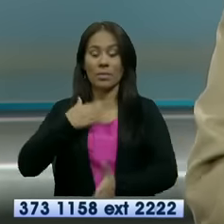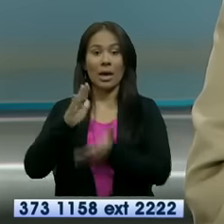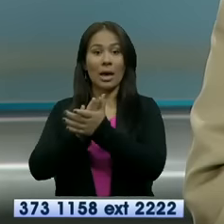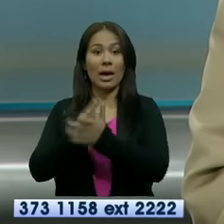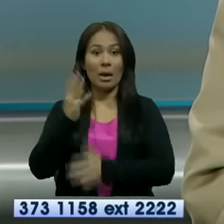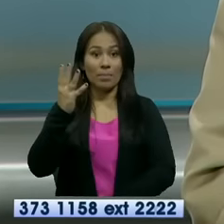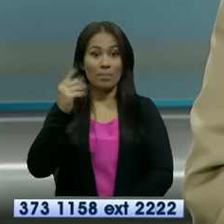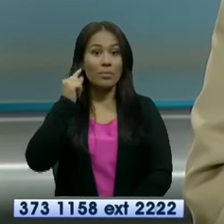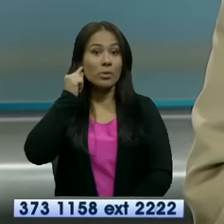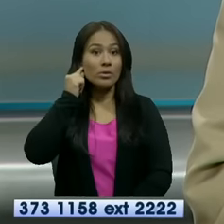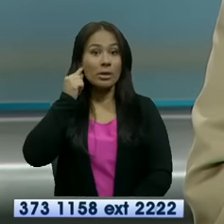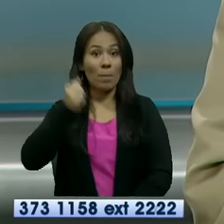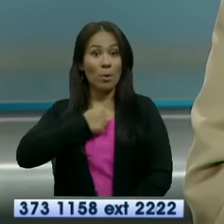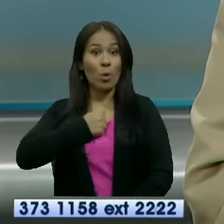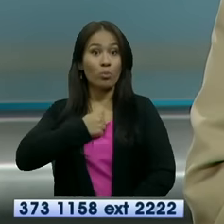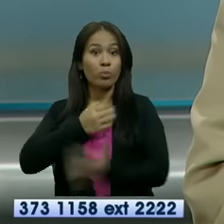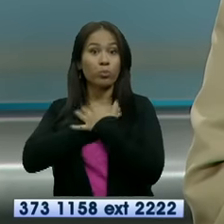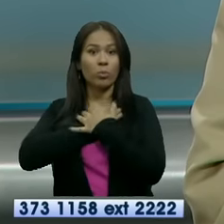Dios.